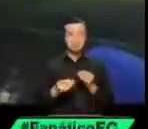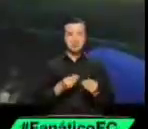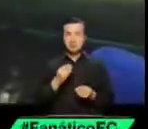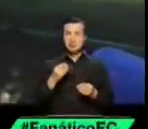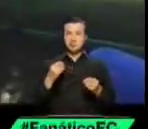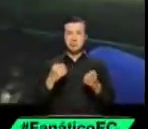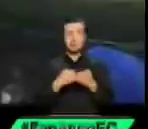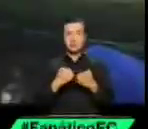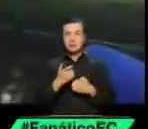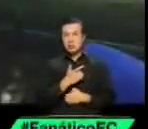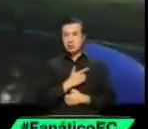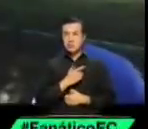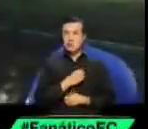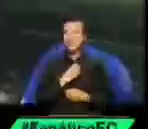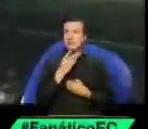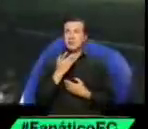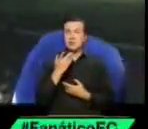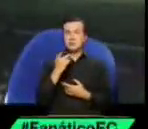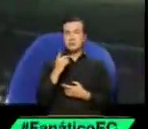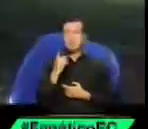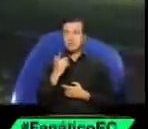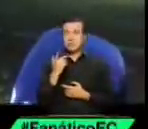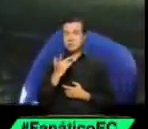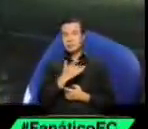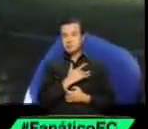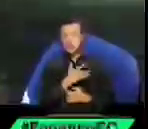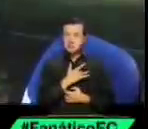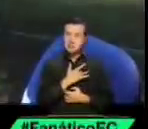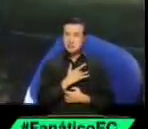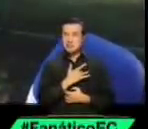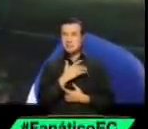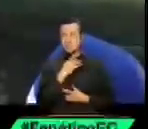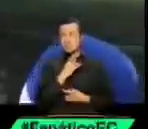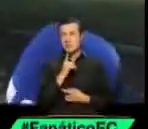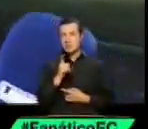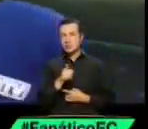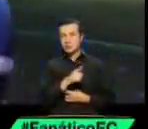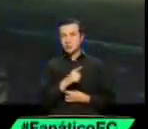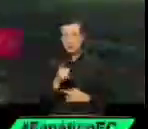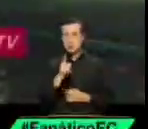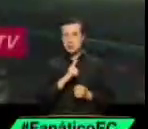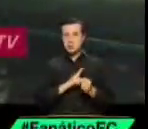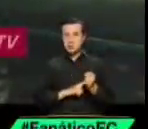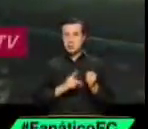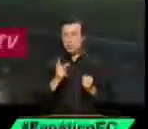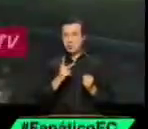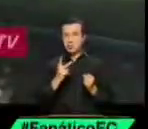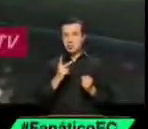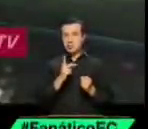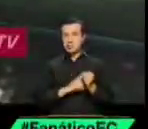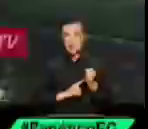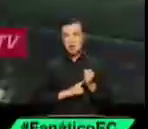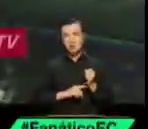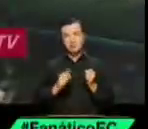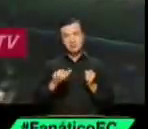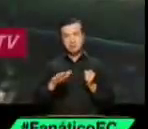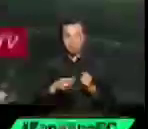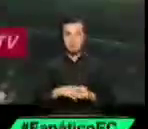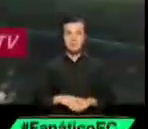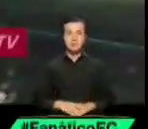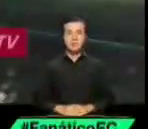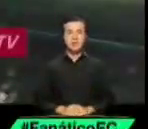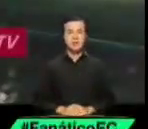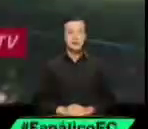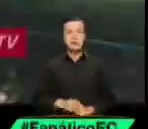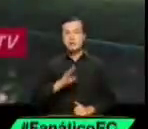hincha a quizás que no están conformes con el rendimiento tanto tuyo como de tu Ñaño? La verdad no, como te digo, en esto